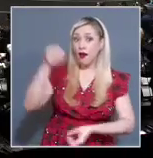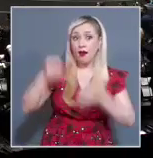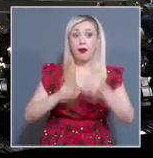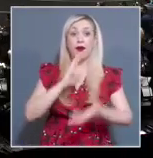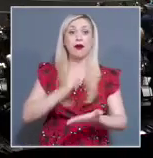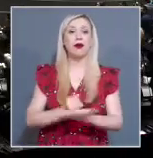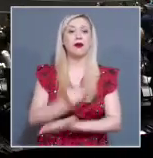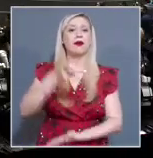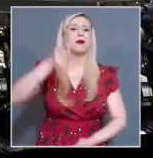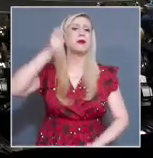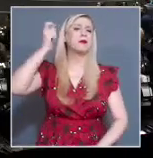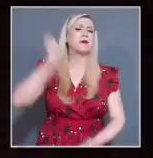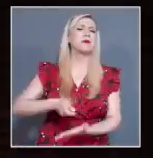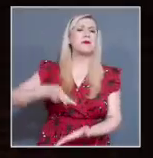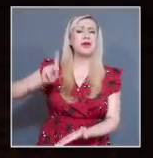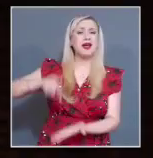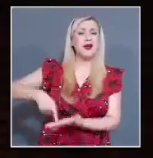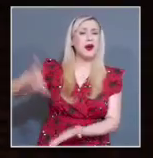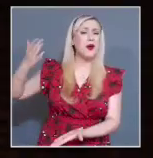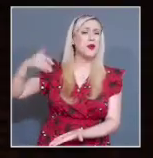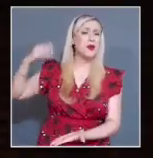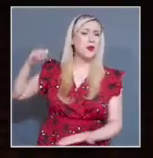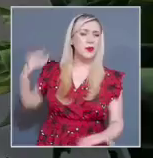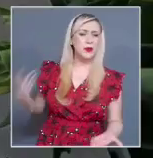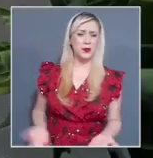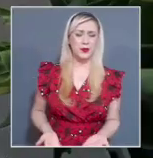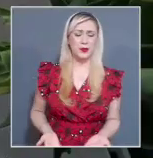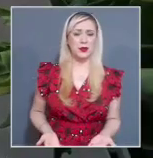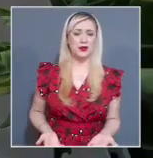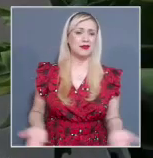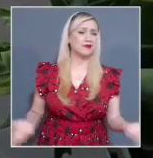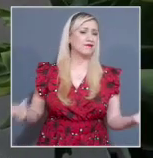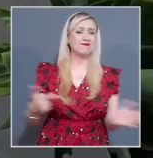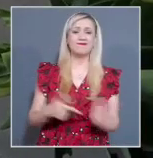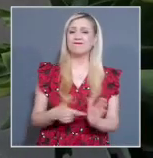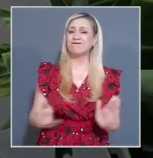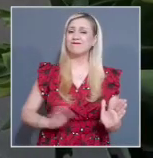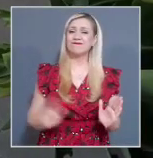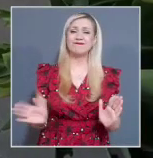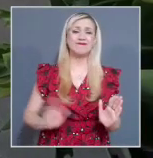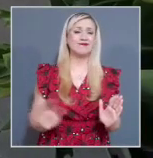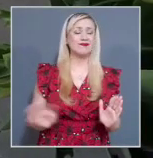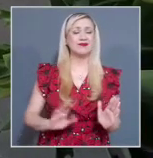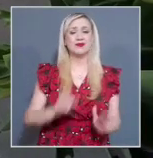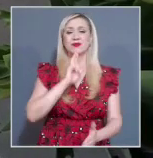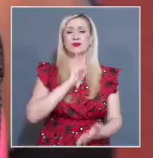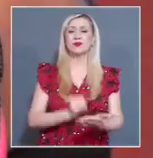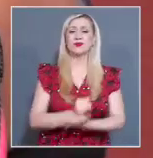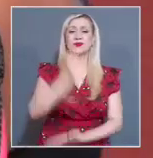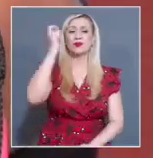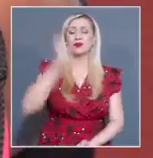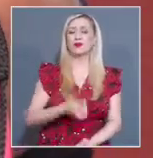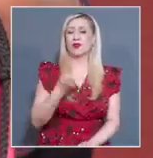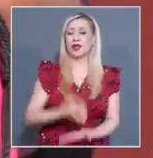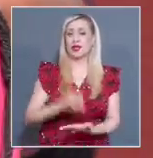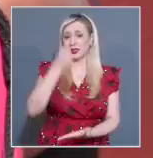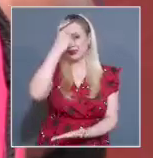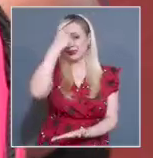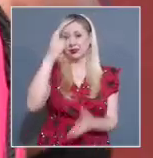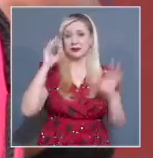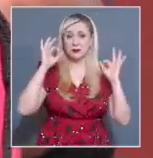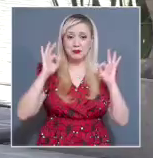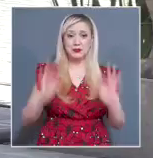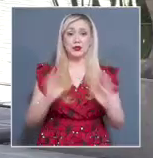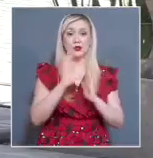las reformas de los últimos años han sido regresivas y las sentencias han sido las que han establecido los principios constitucionales